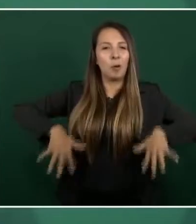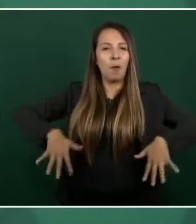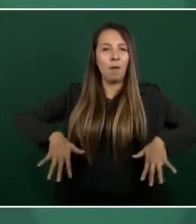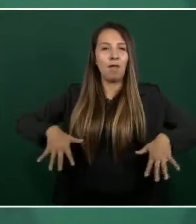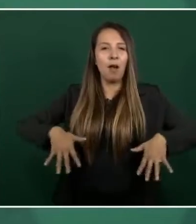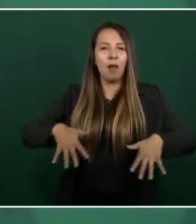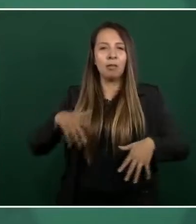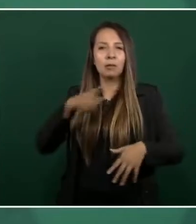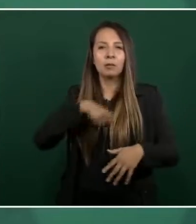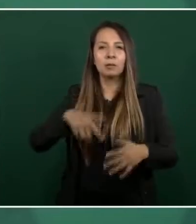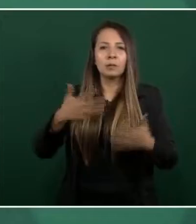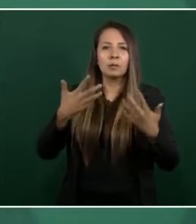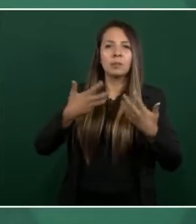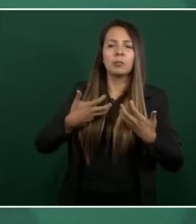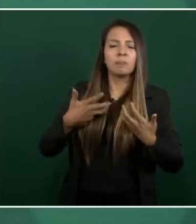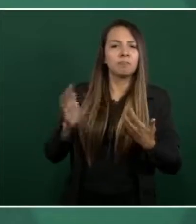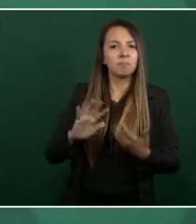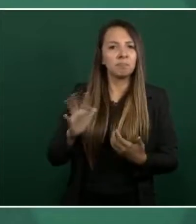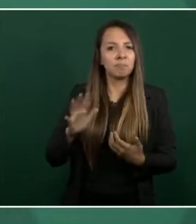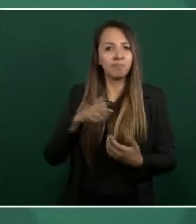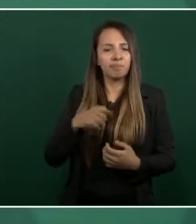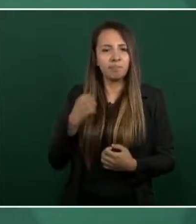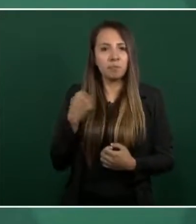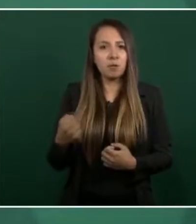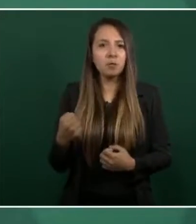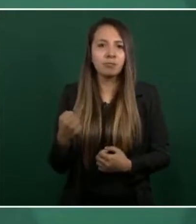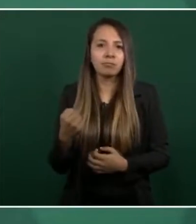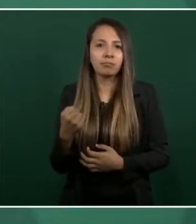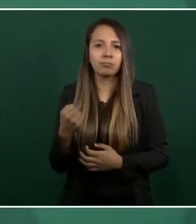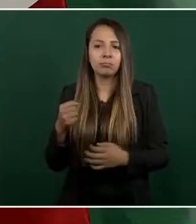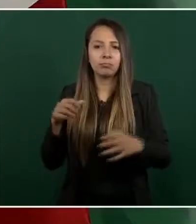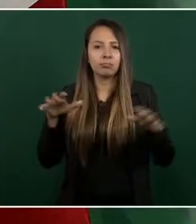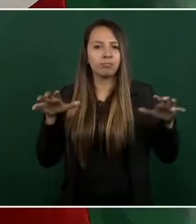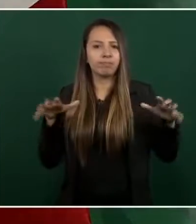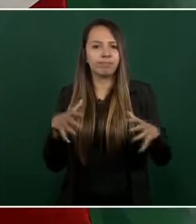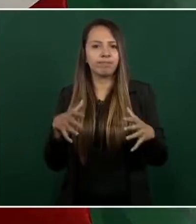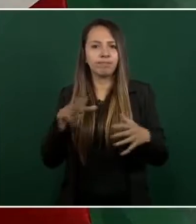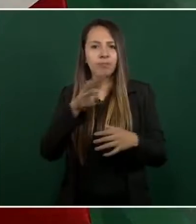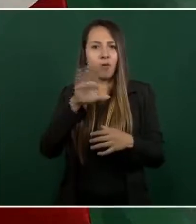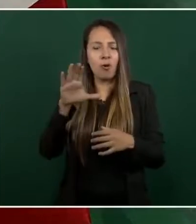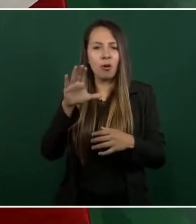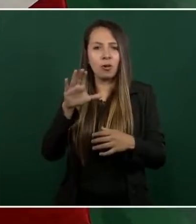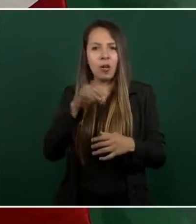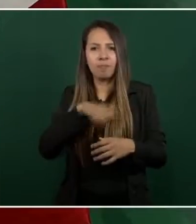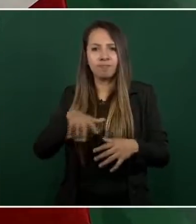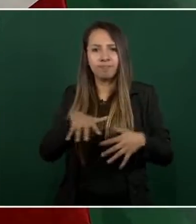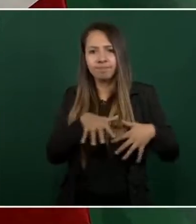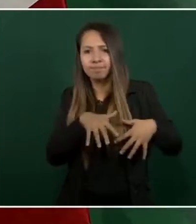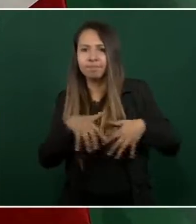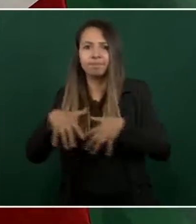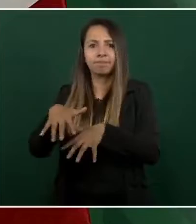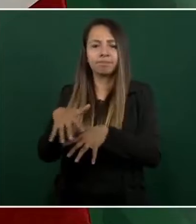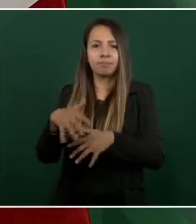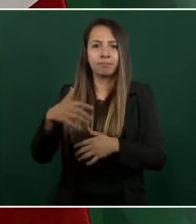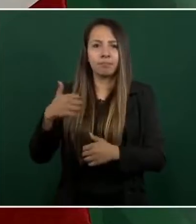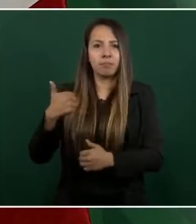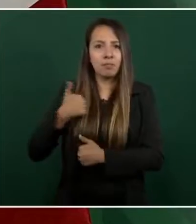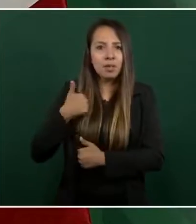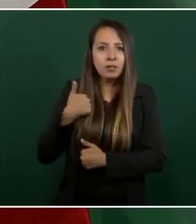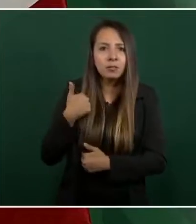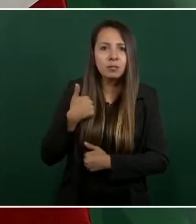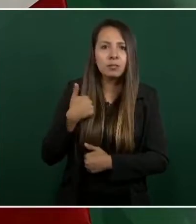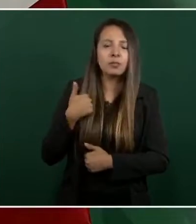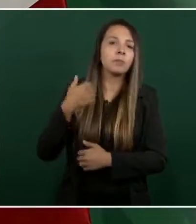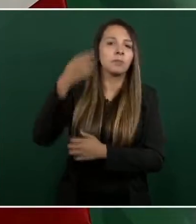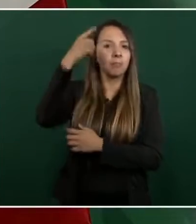con un brazo poderoso. Se encontraron con un pueblo uniformado, porque hoy el Ejército Mexicano, la Marina, la